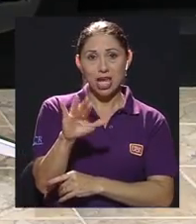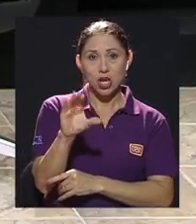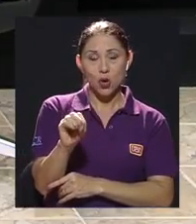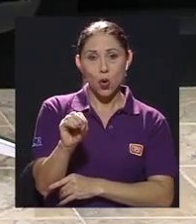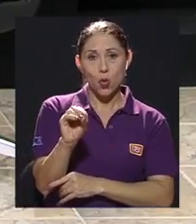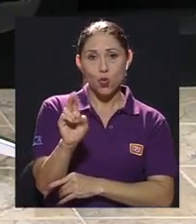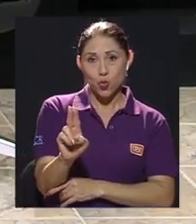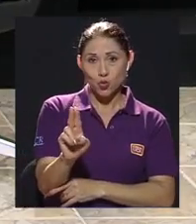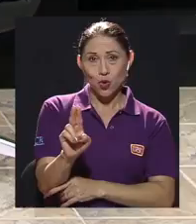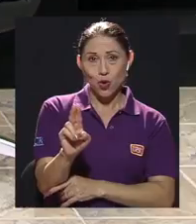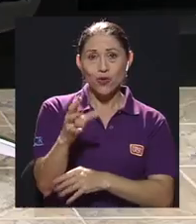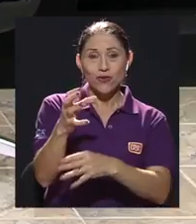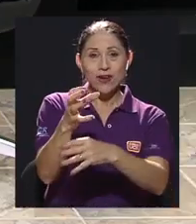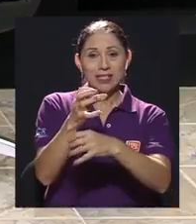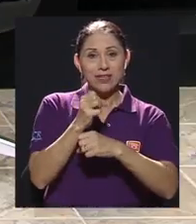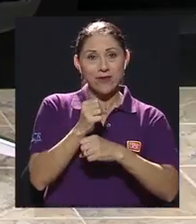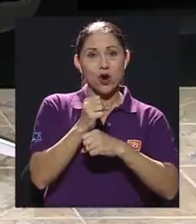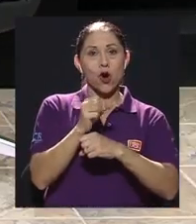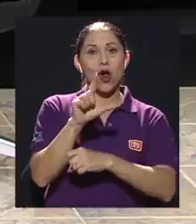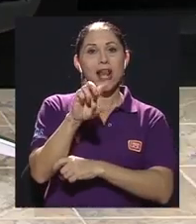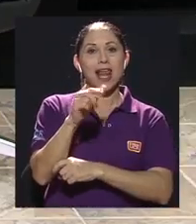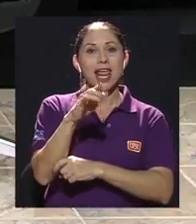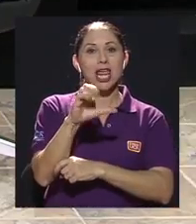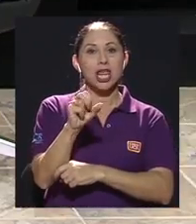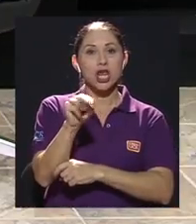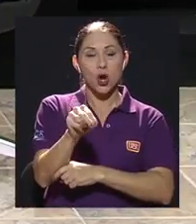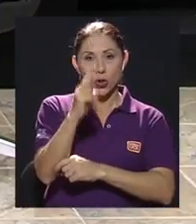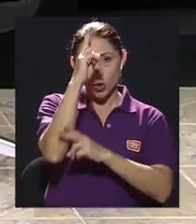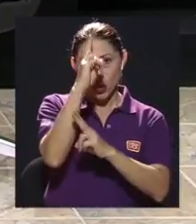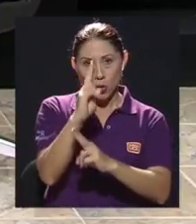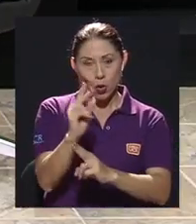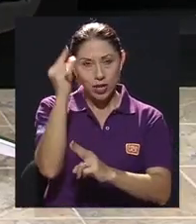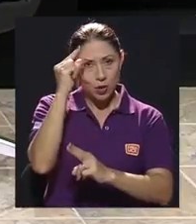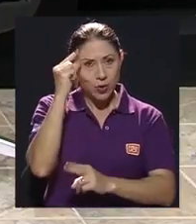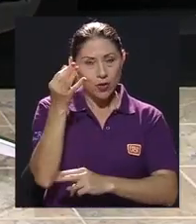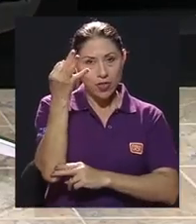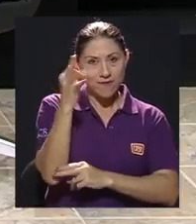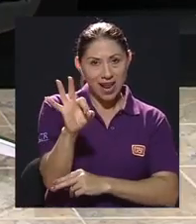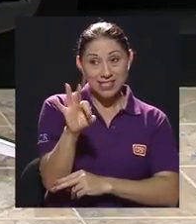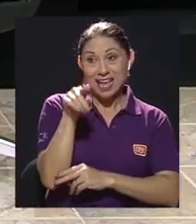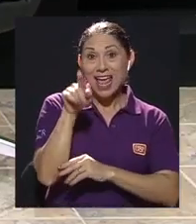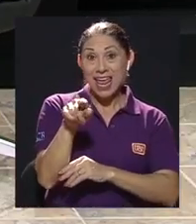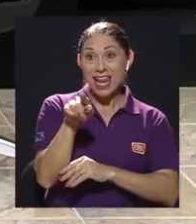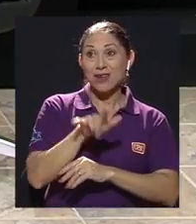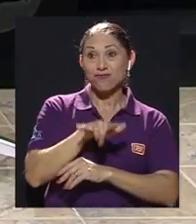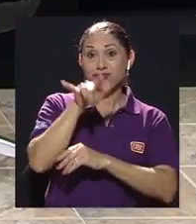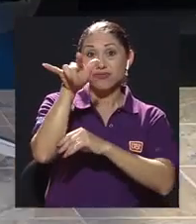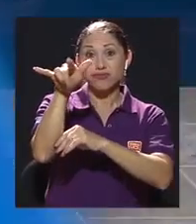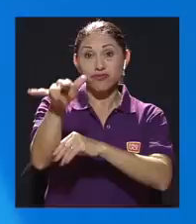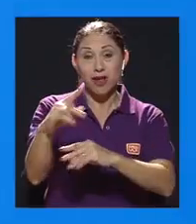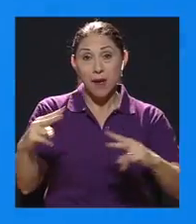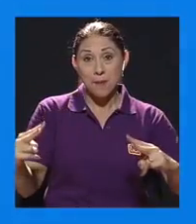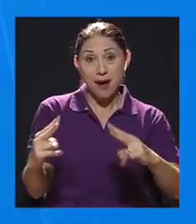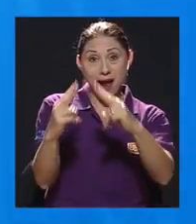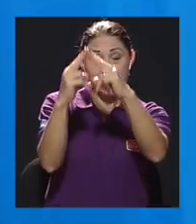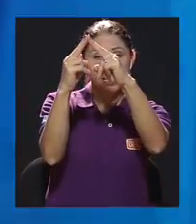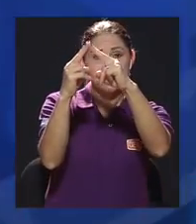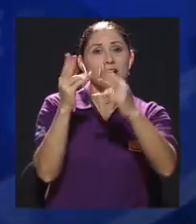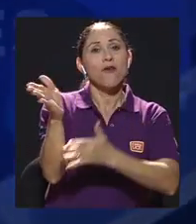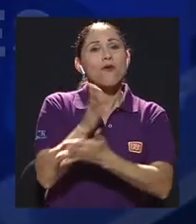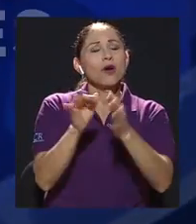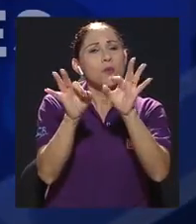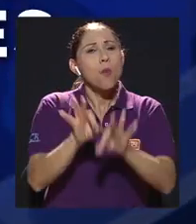de Honor del gobierno de Francia. Para él, su estadía en París fue un pilar fundamental que lo